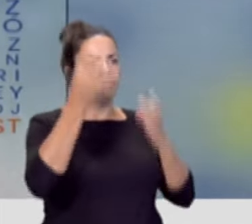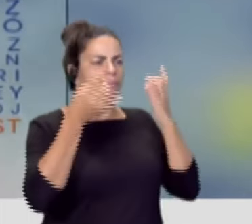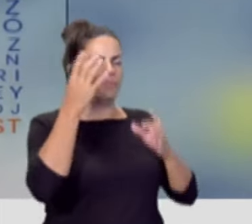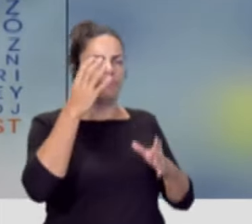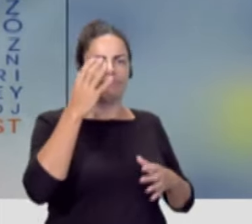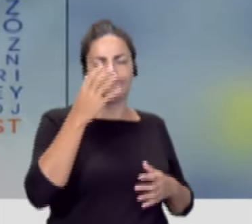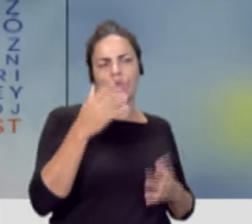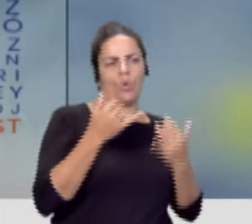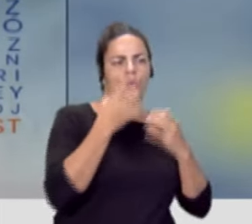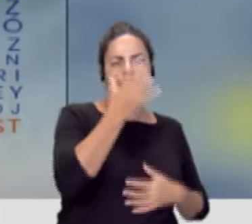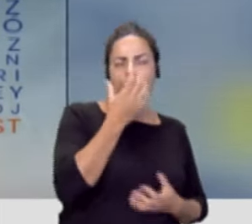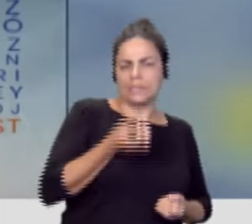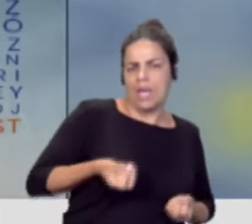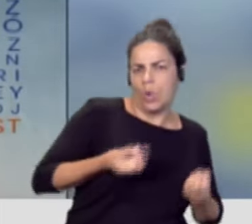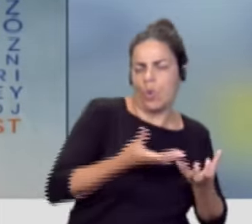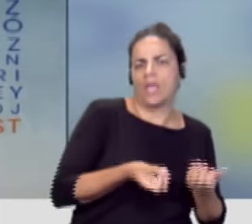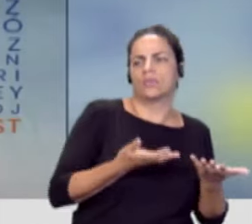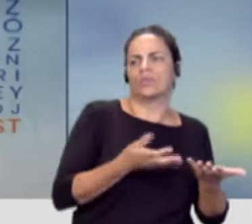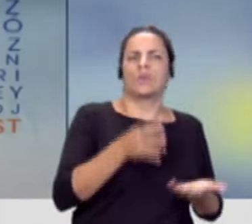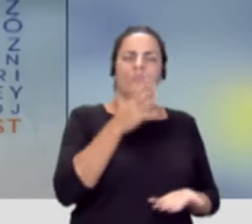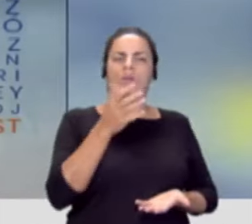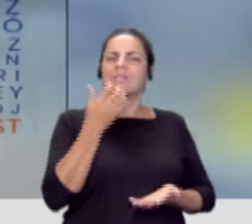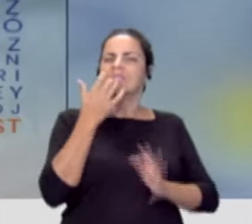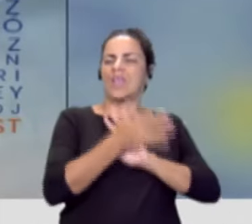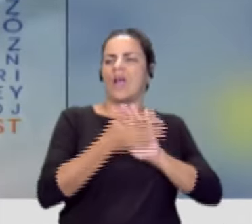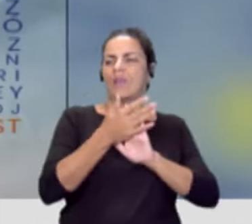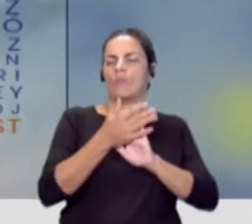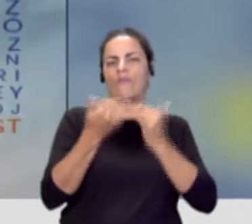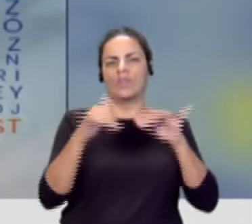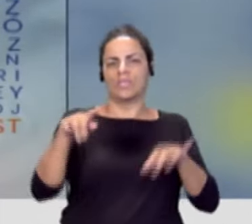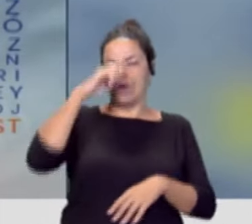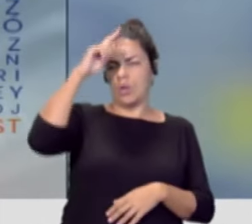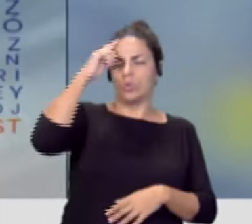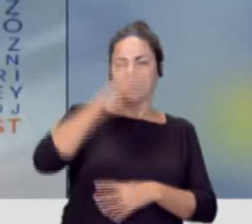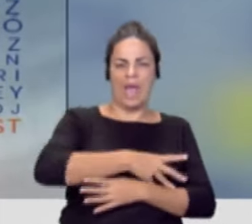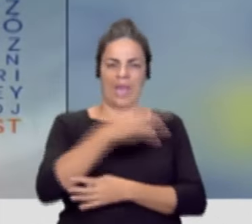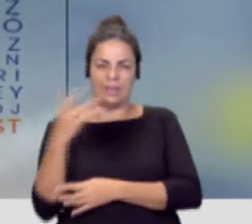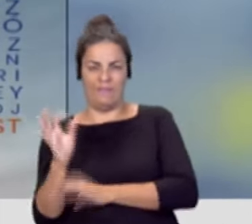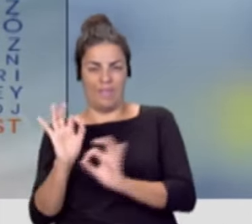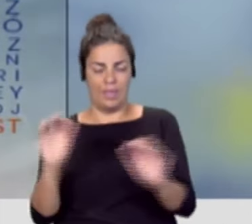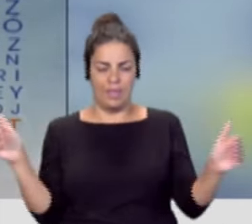Yo creo que ya cuando hablamos de un festival de cultura LGTBI no estamos